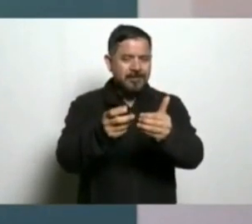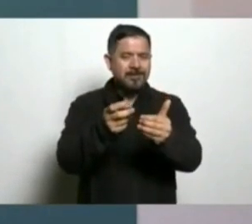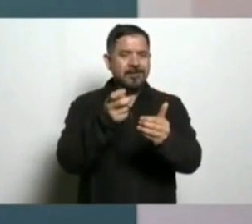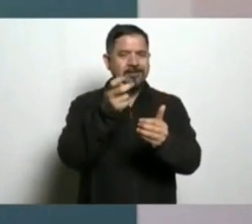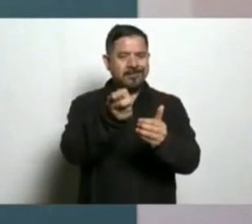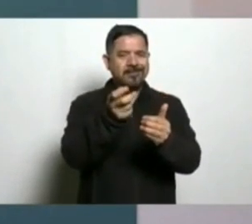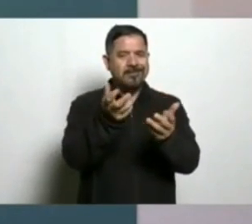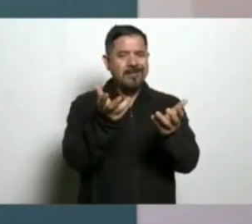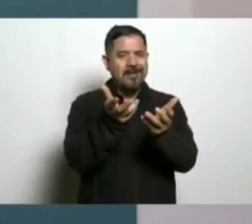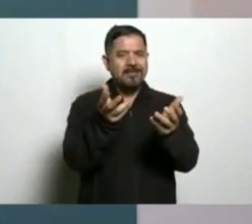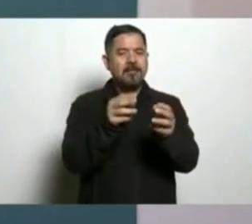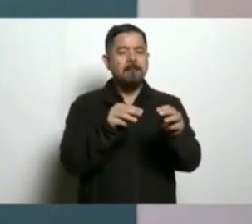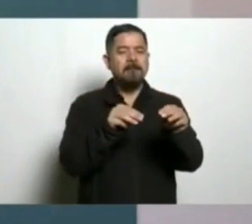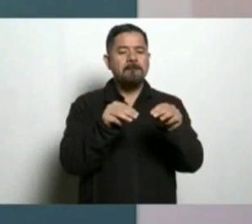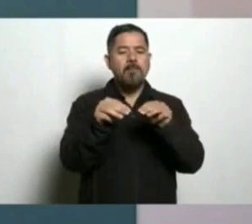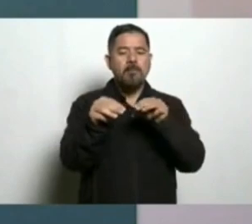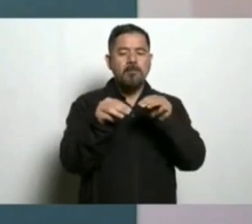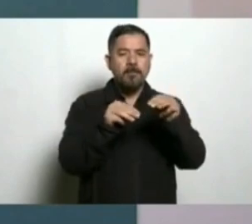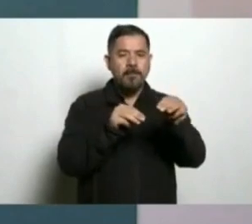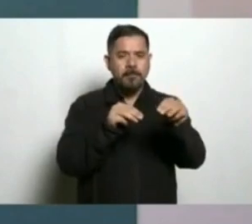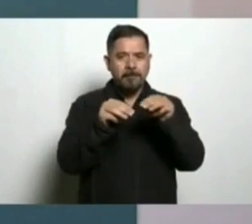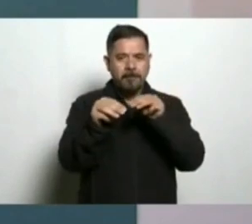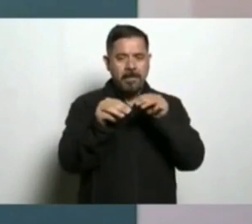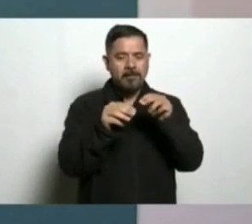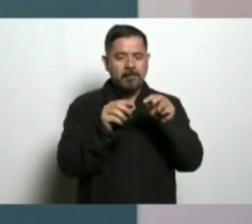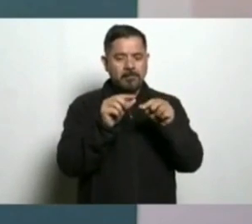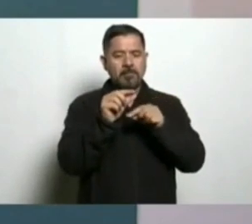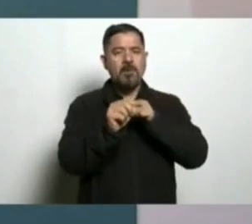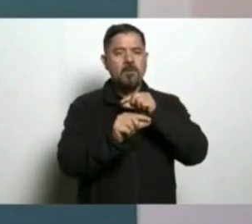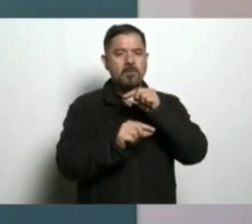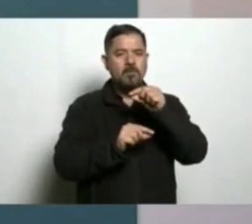creando el movimiento, se fue